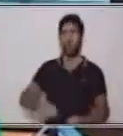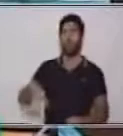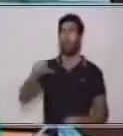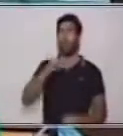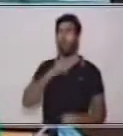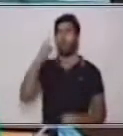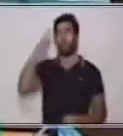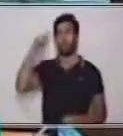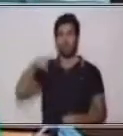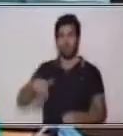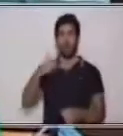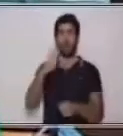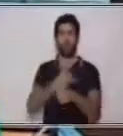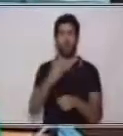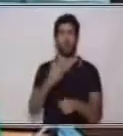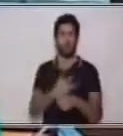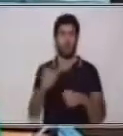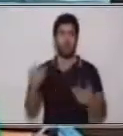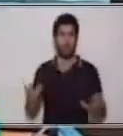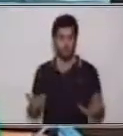país. Sí,